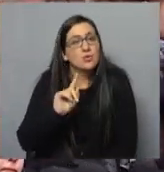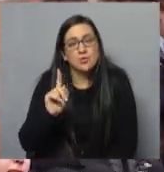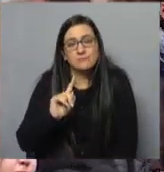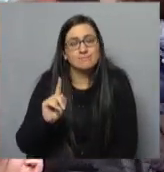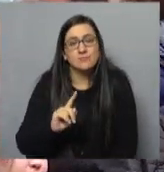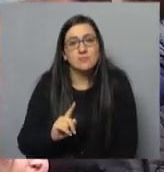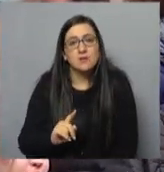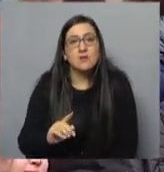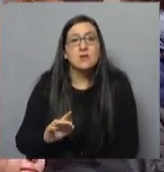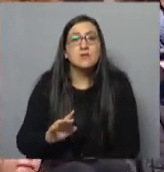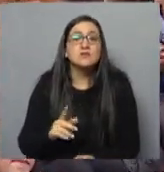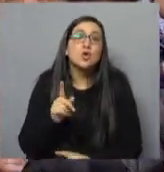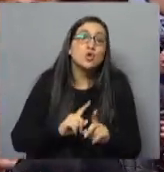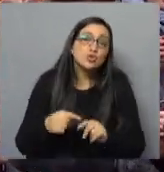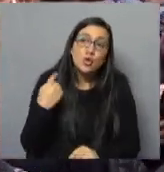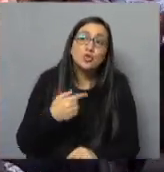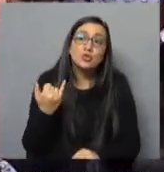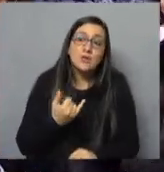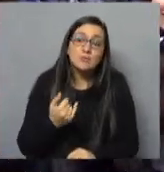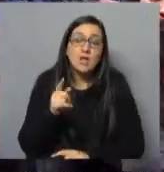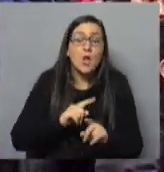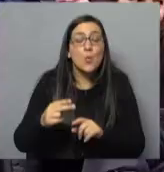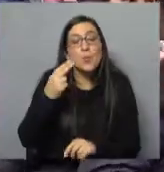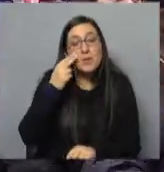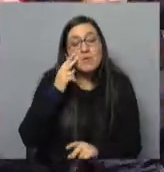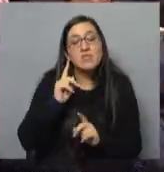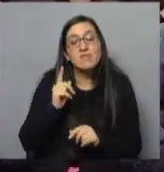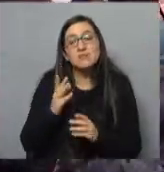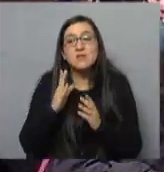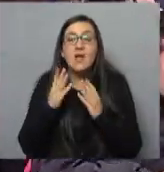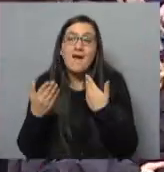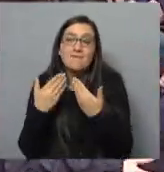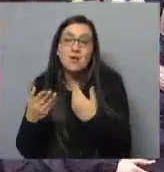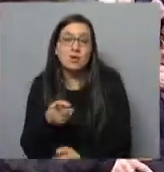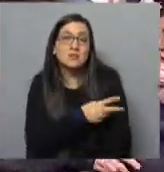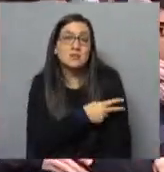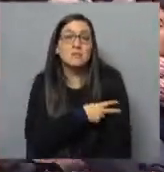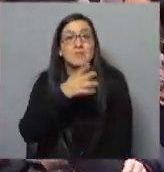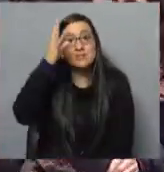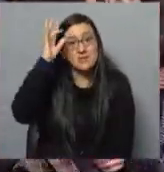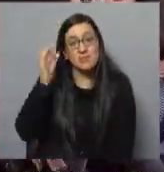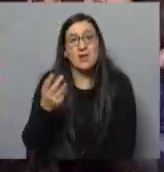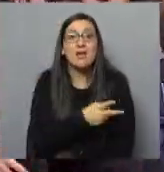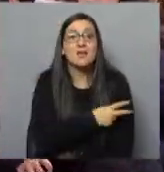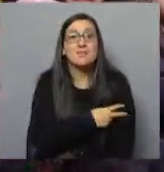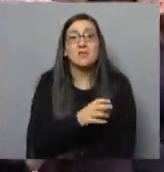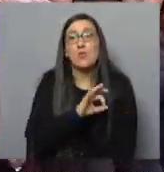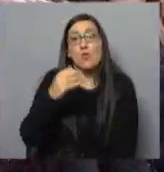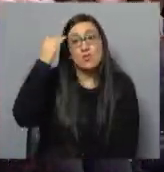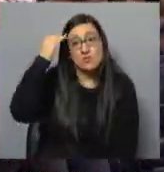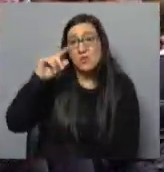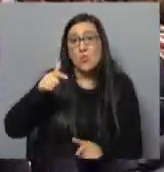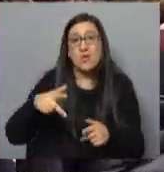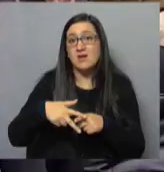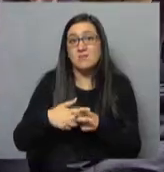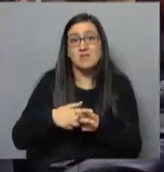de que nosotros tengamos un problema tenemos que ir a hablar con las adscriptas, pero sabemos que las adscriptas y los docentes no tienen las herramientas porque no